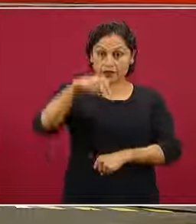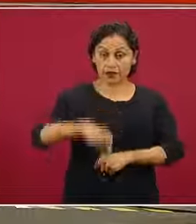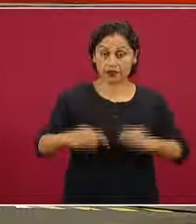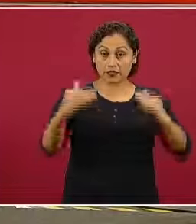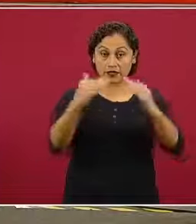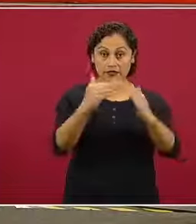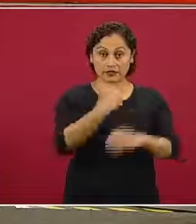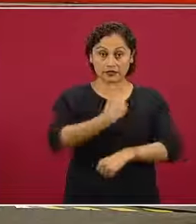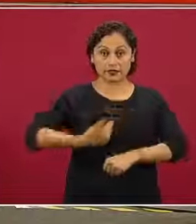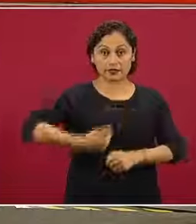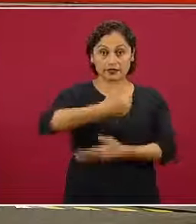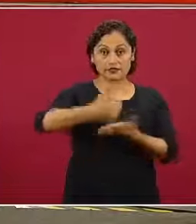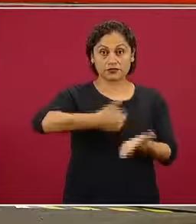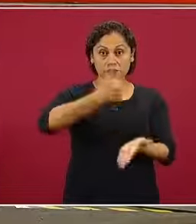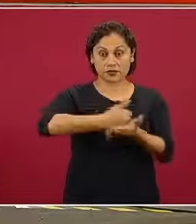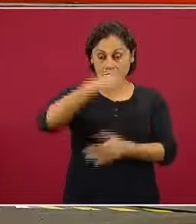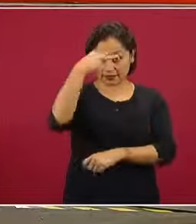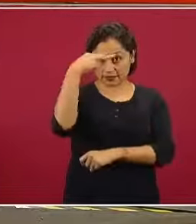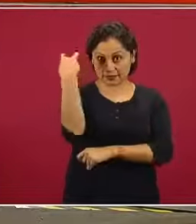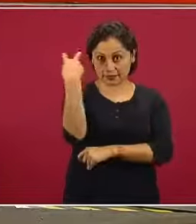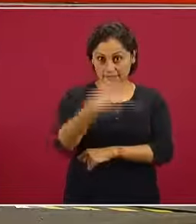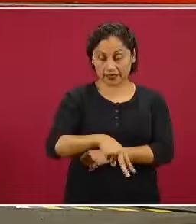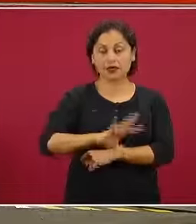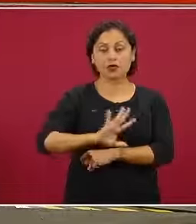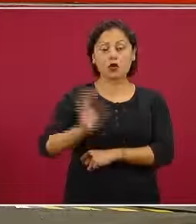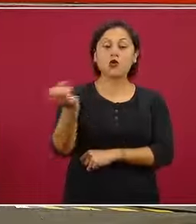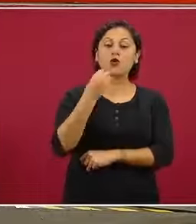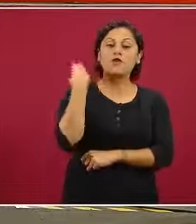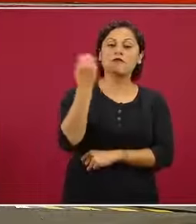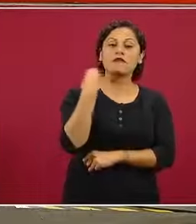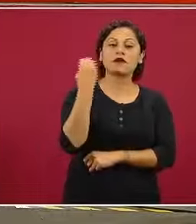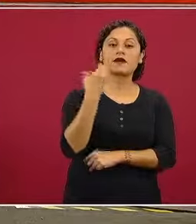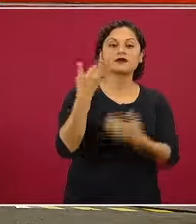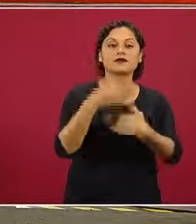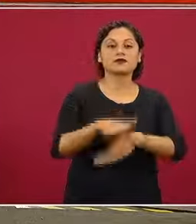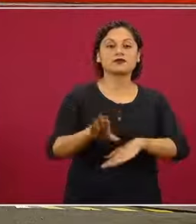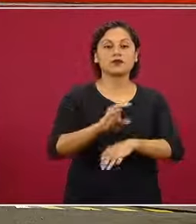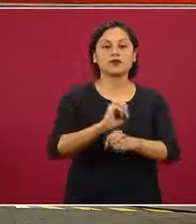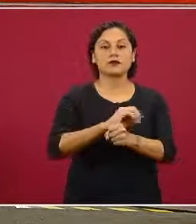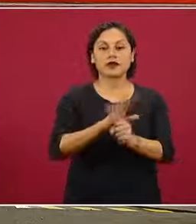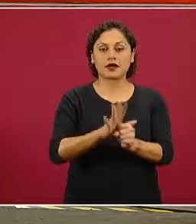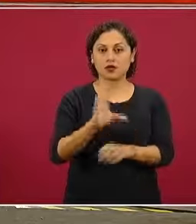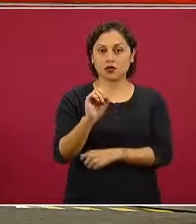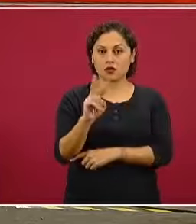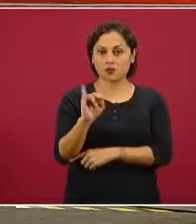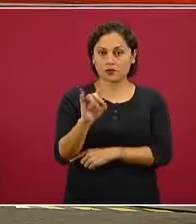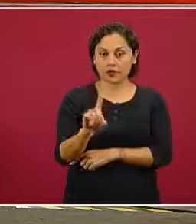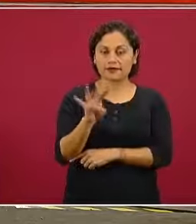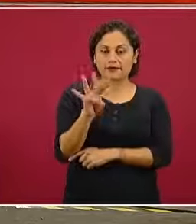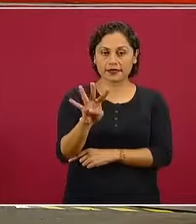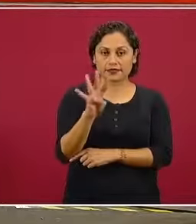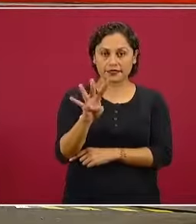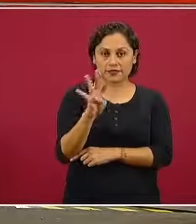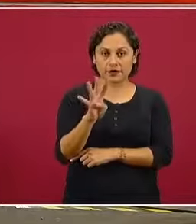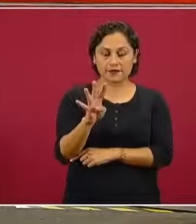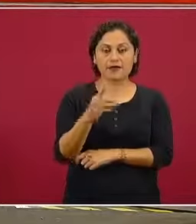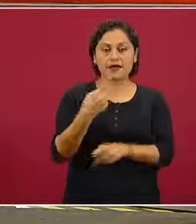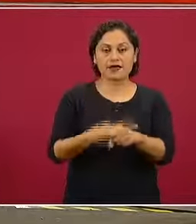la Ciudad de México, y vamos a iniciar la conferencia de prensa diaria sobre COVID-19, la pandemia causada por el nuevo